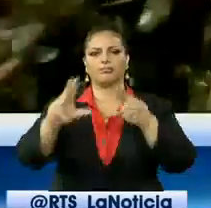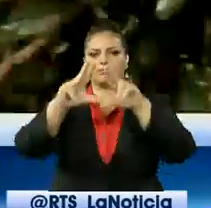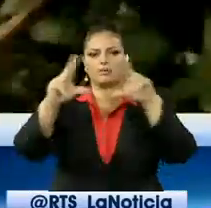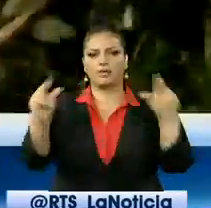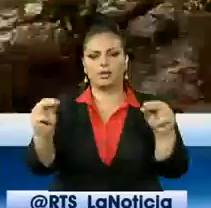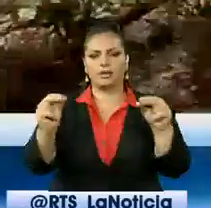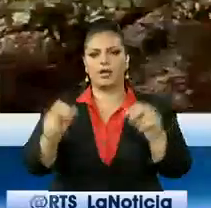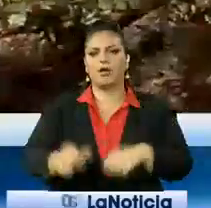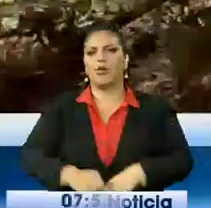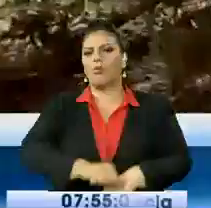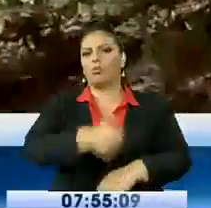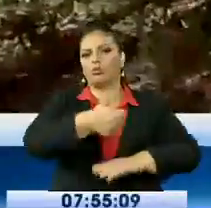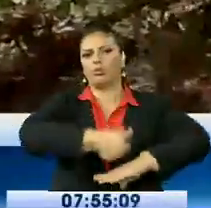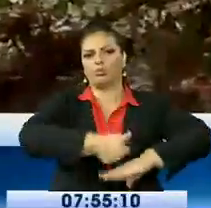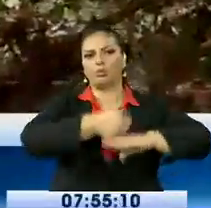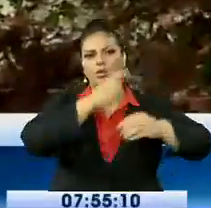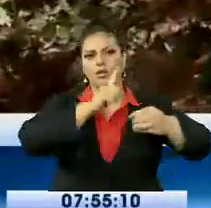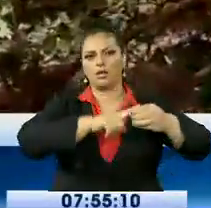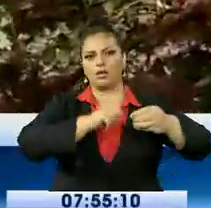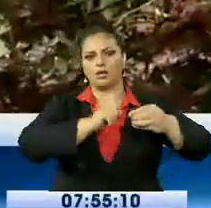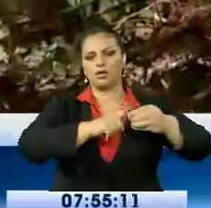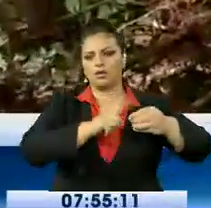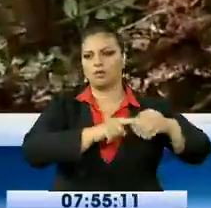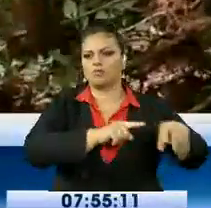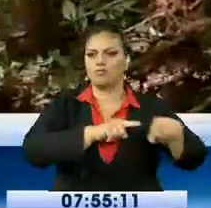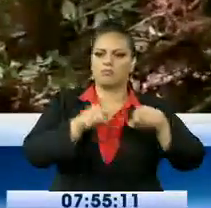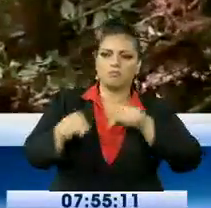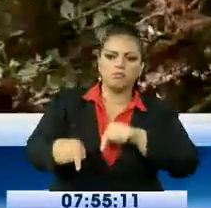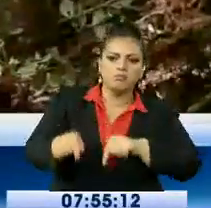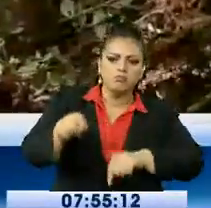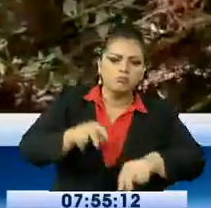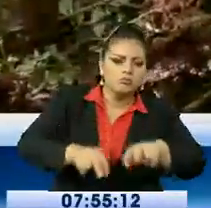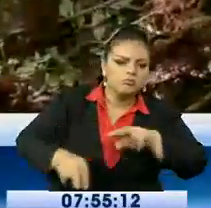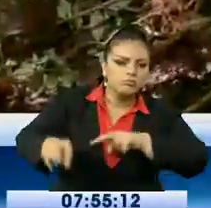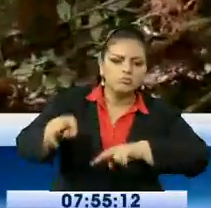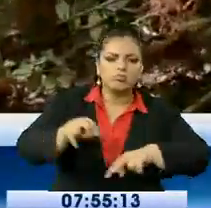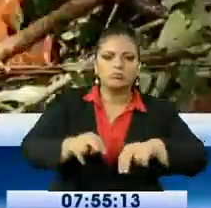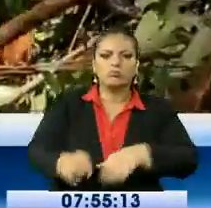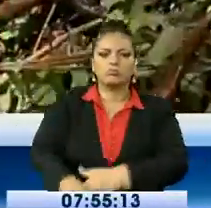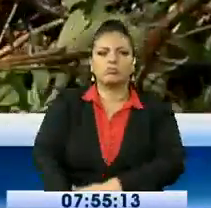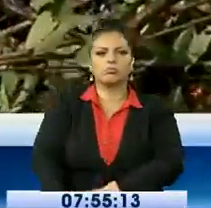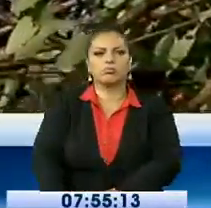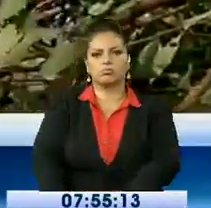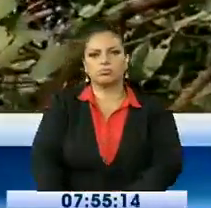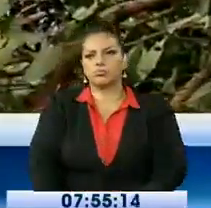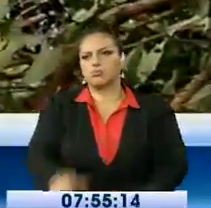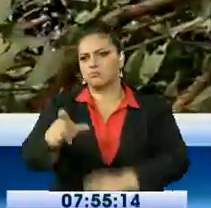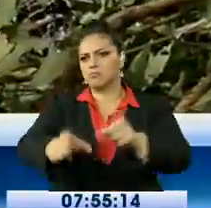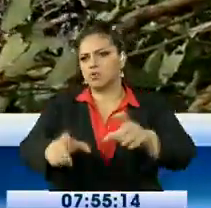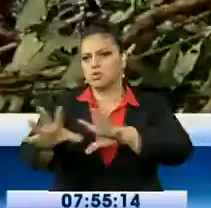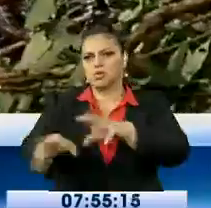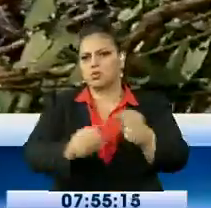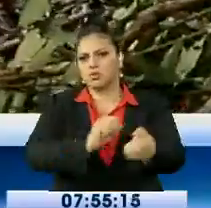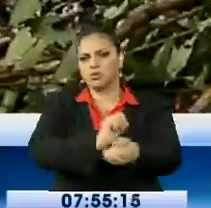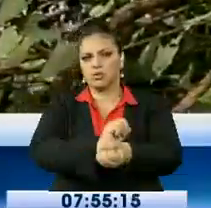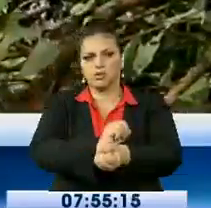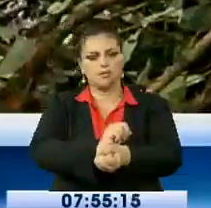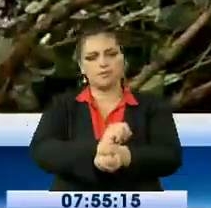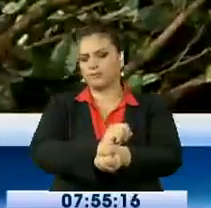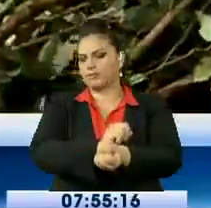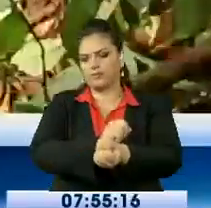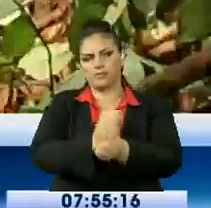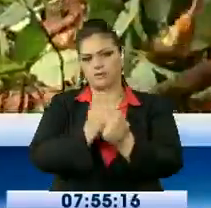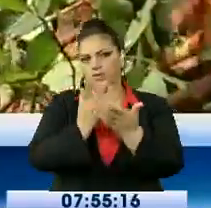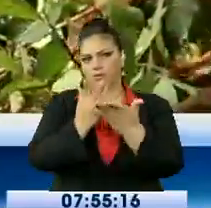Quito participaron de esta diligencia, que si bien hasta el cierre de esta edición no se registraron personas detenidas, pero no se descarta que se